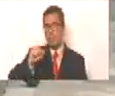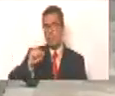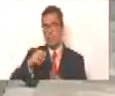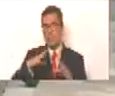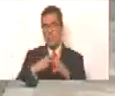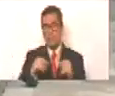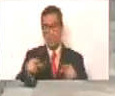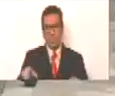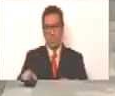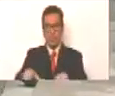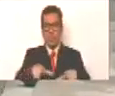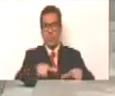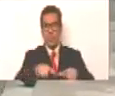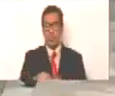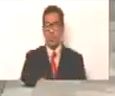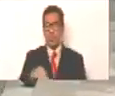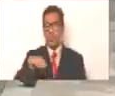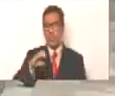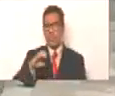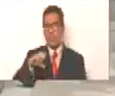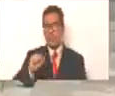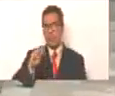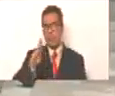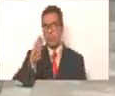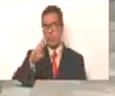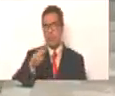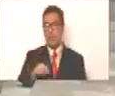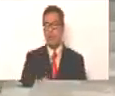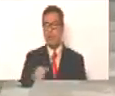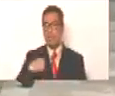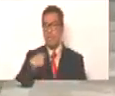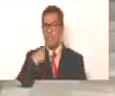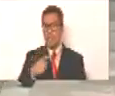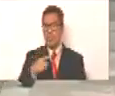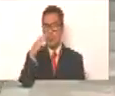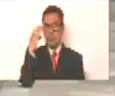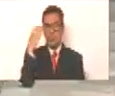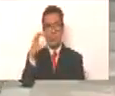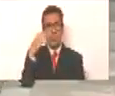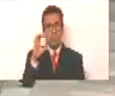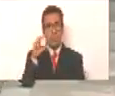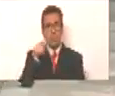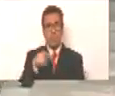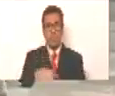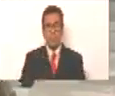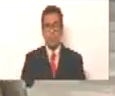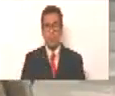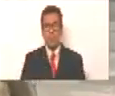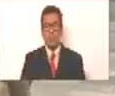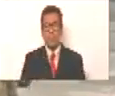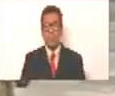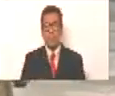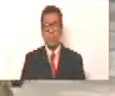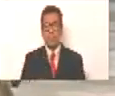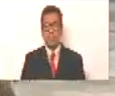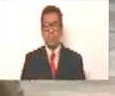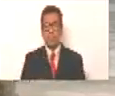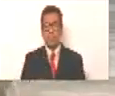llaman Cabo de la Vela. Eso quedó en Colombia precisamente por